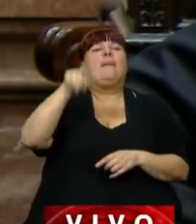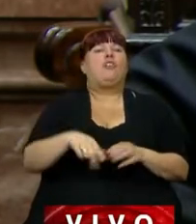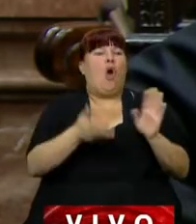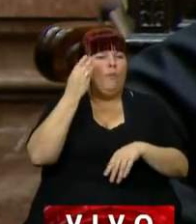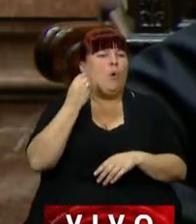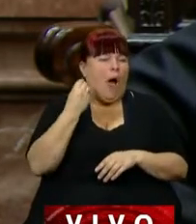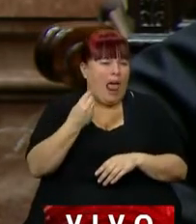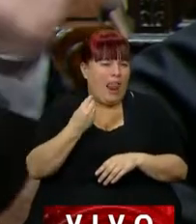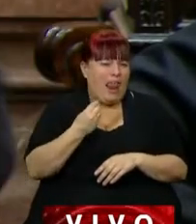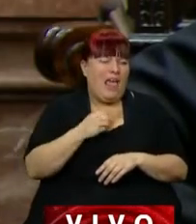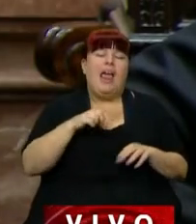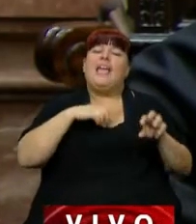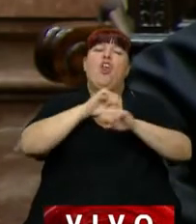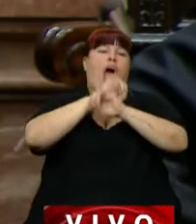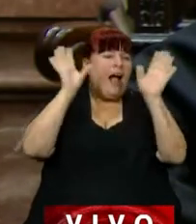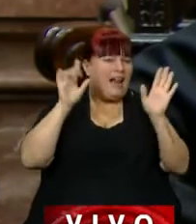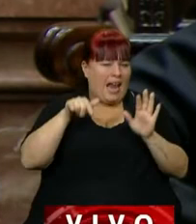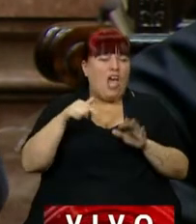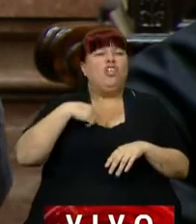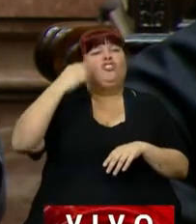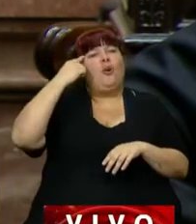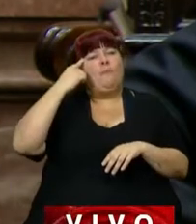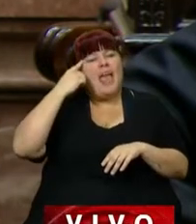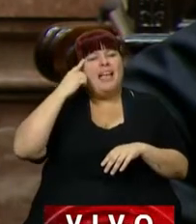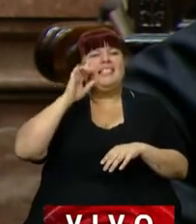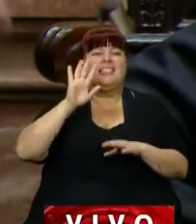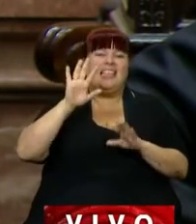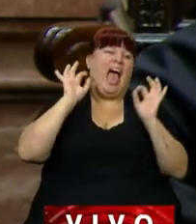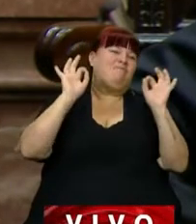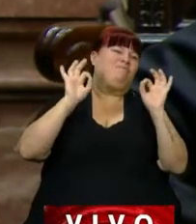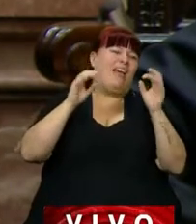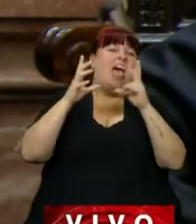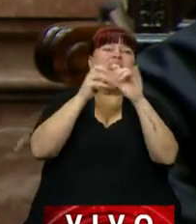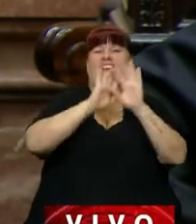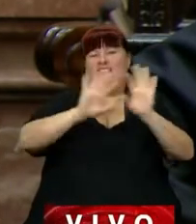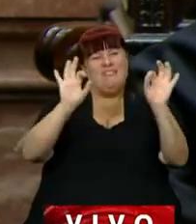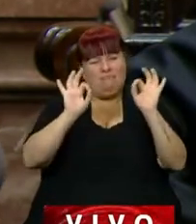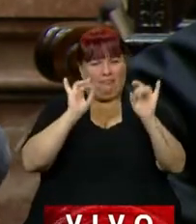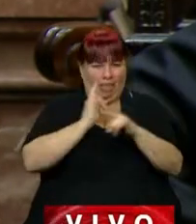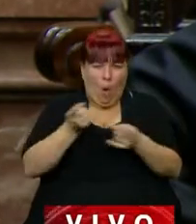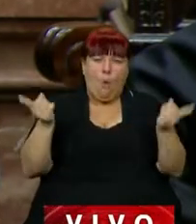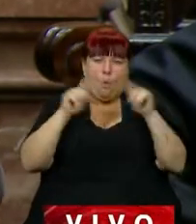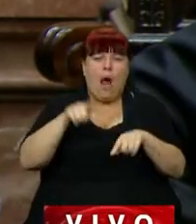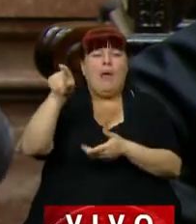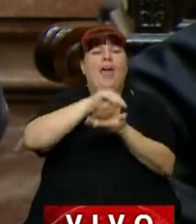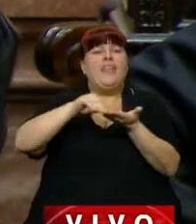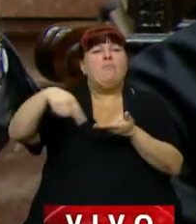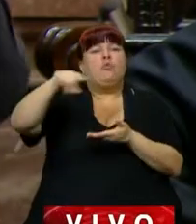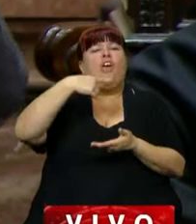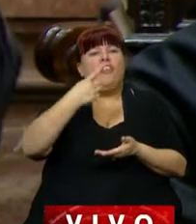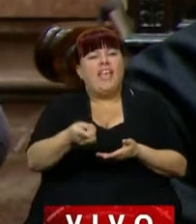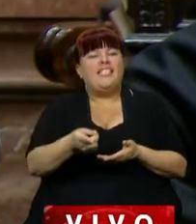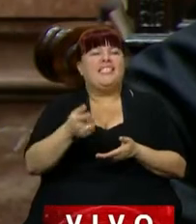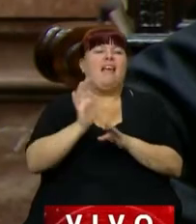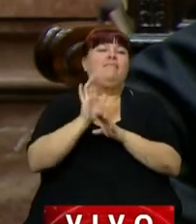30%? Entonces, que quede claro de una vez por todas, porque yo pensé que ya estaba saldada esta discusión. Pero escucho a diputados que dicen que